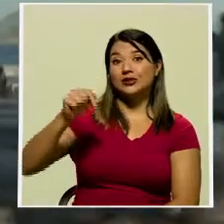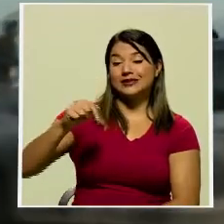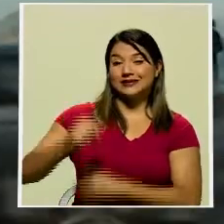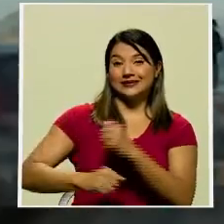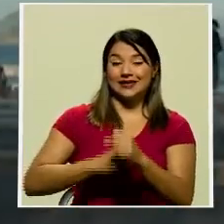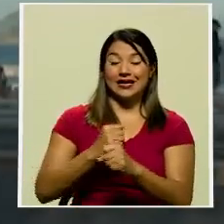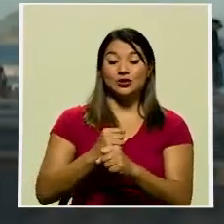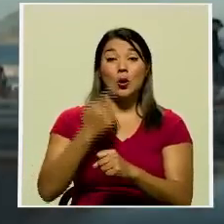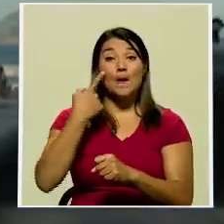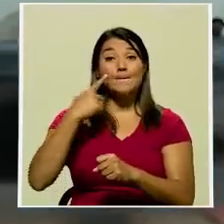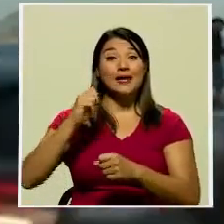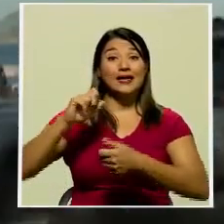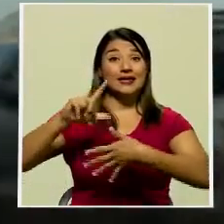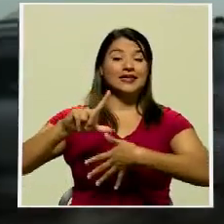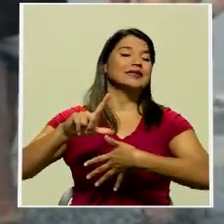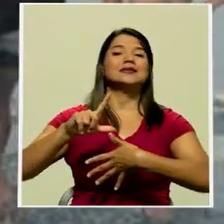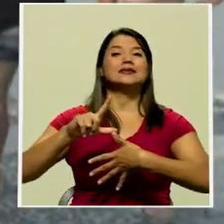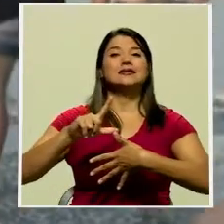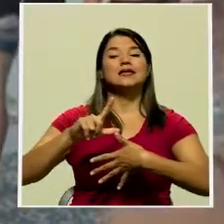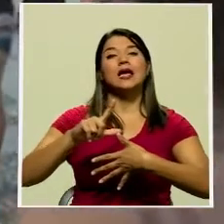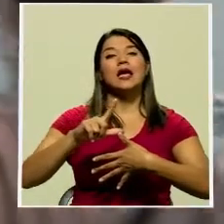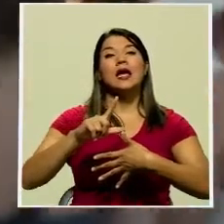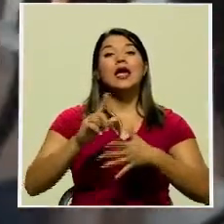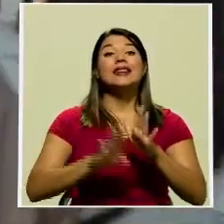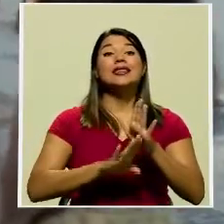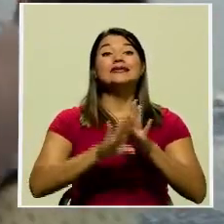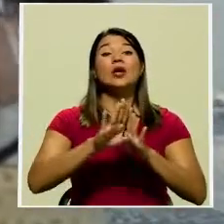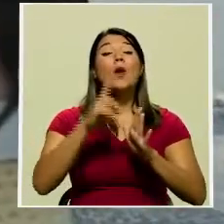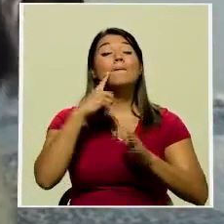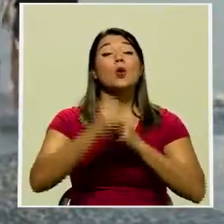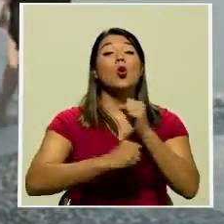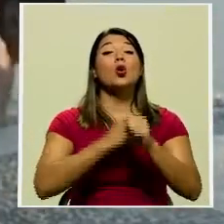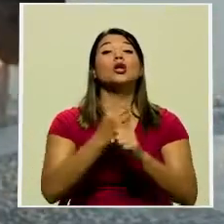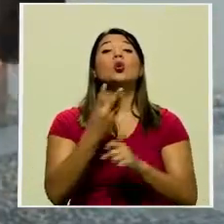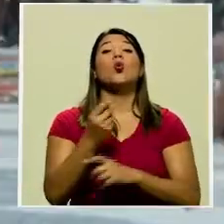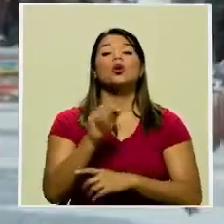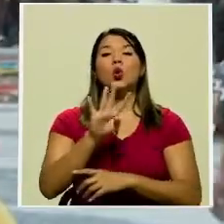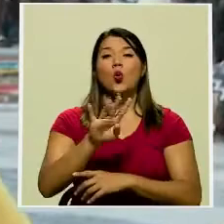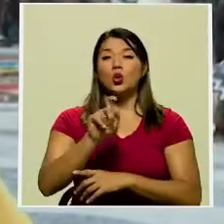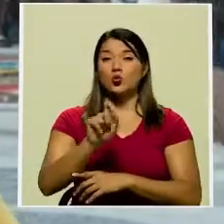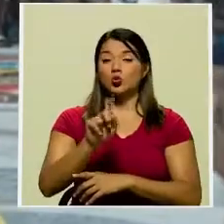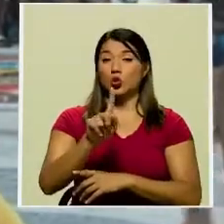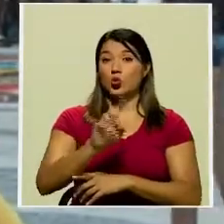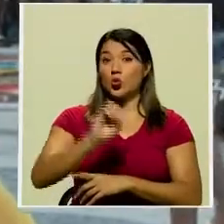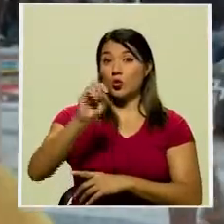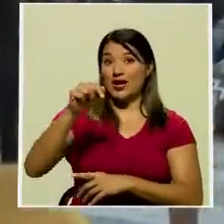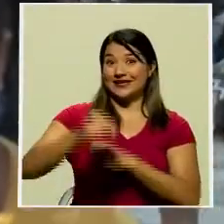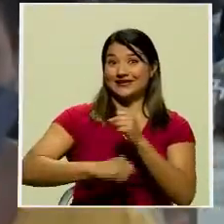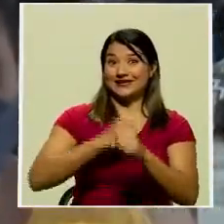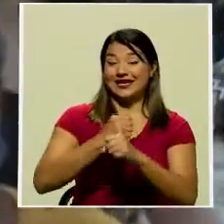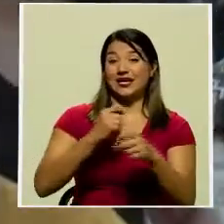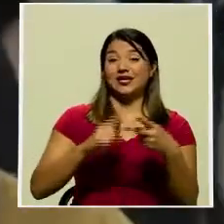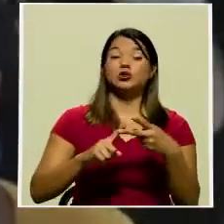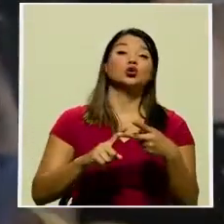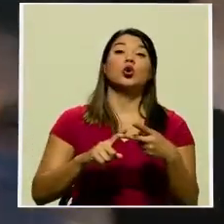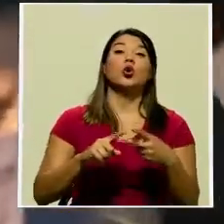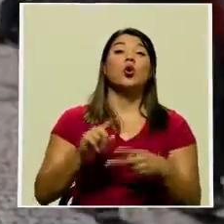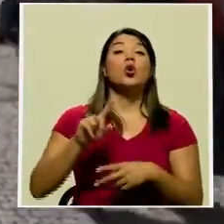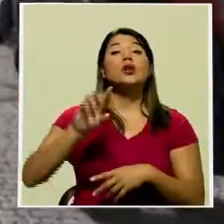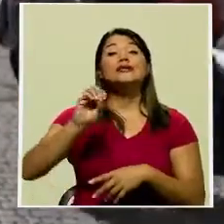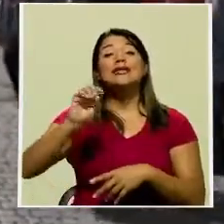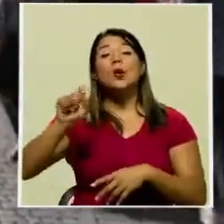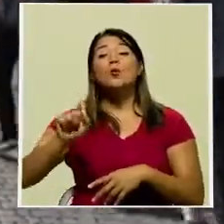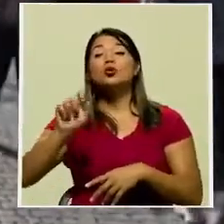Para Latinoamérica, las estimaciones anuales son de un crecimiento de 4,1% este año, medio punto porcentual más que los cálculos del